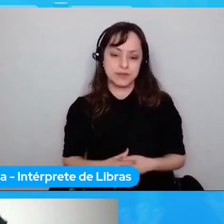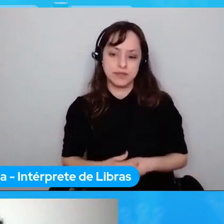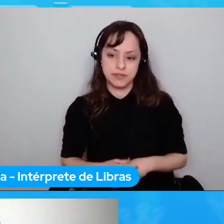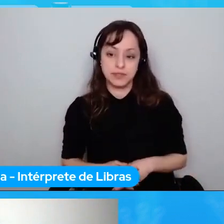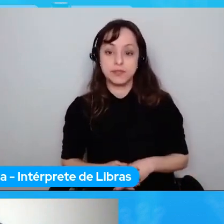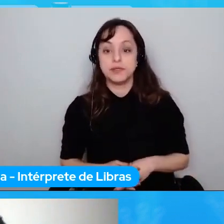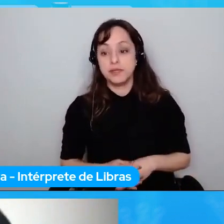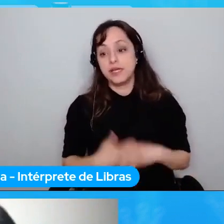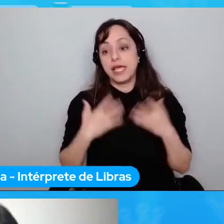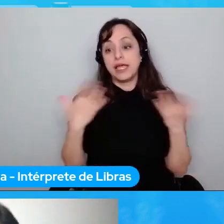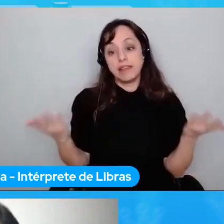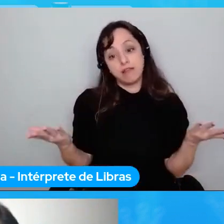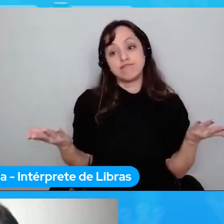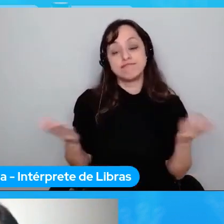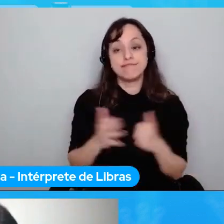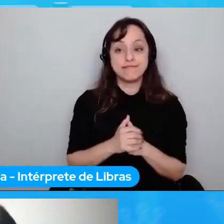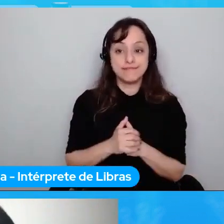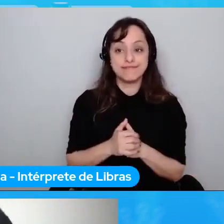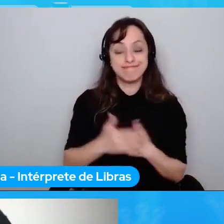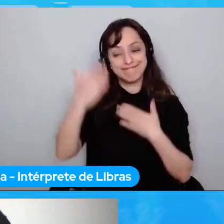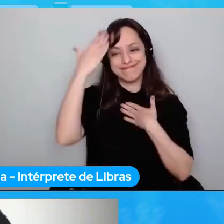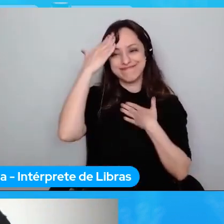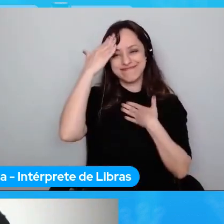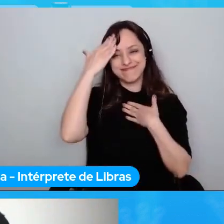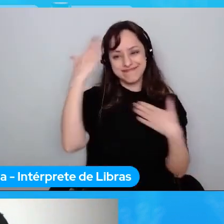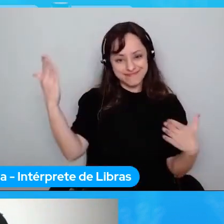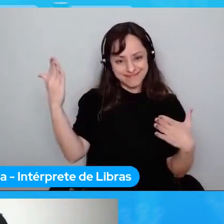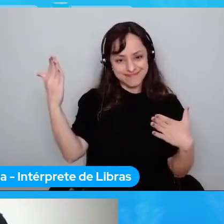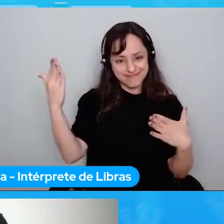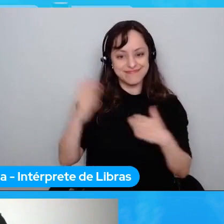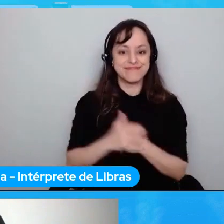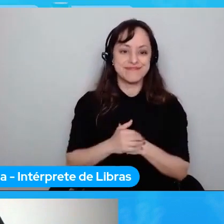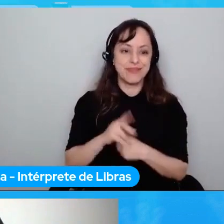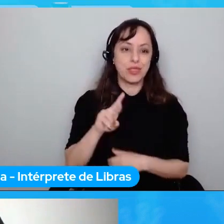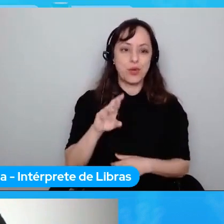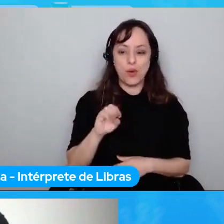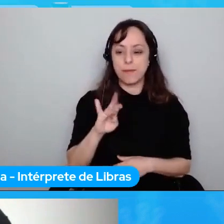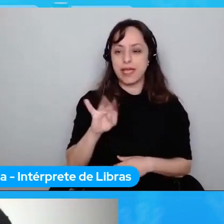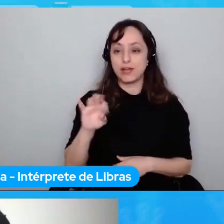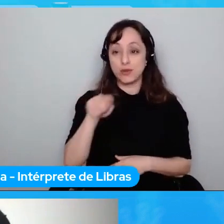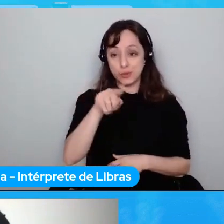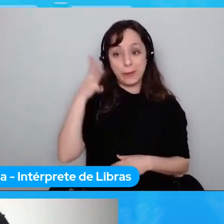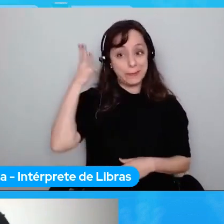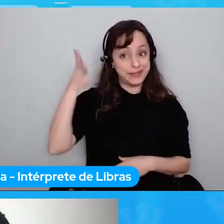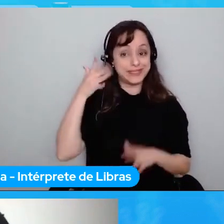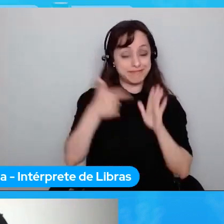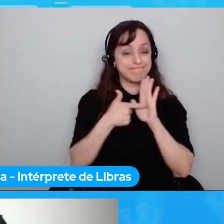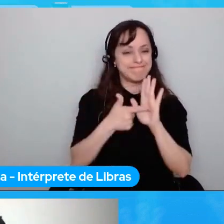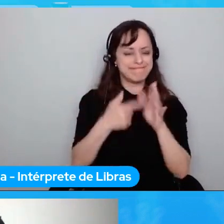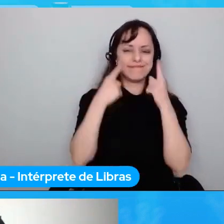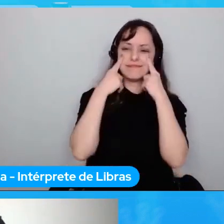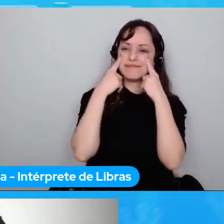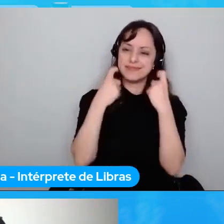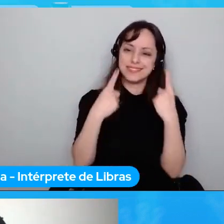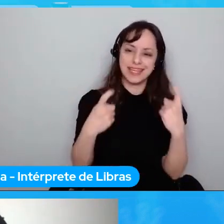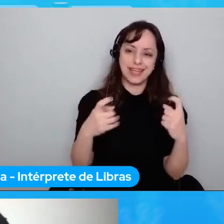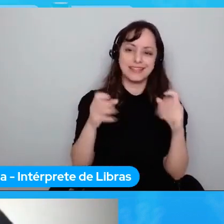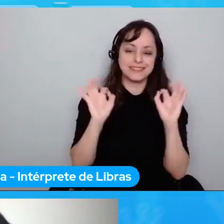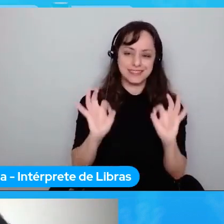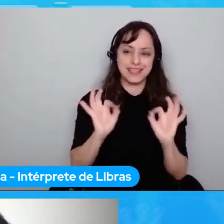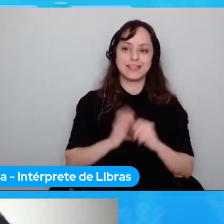Entonces, es eso. Muchísimas gracias nuevamente, Roberto, por tu presentación. Fue muy interesante. Gracias.